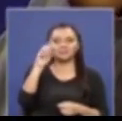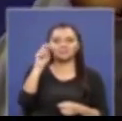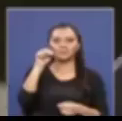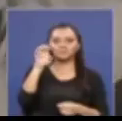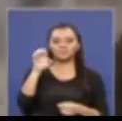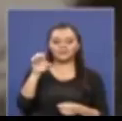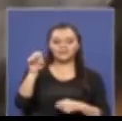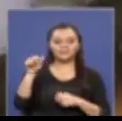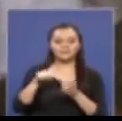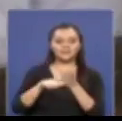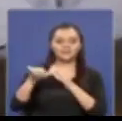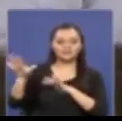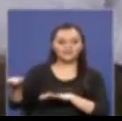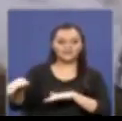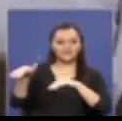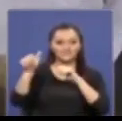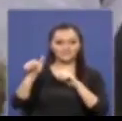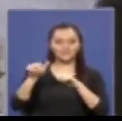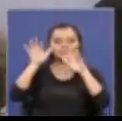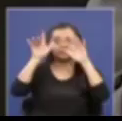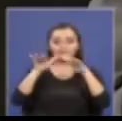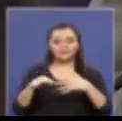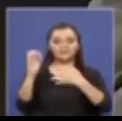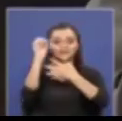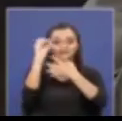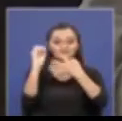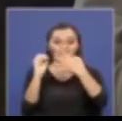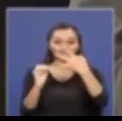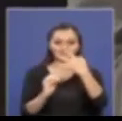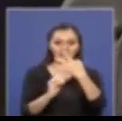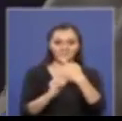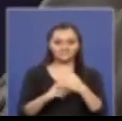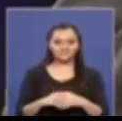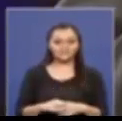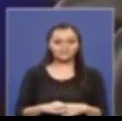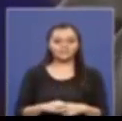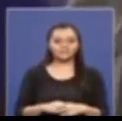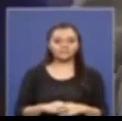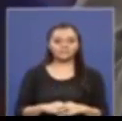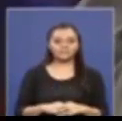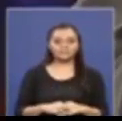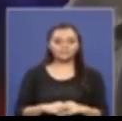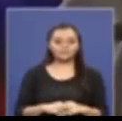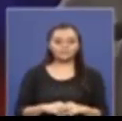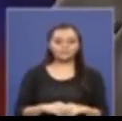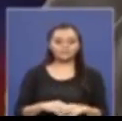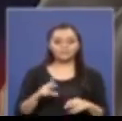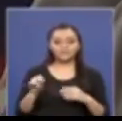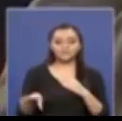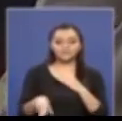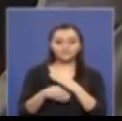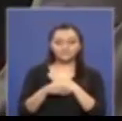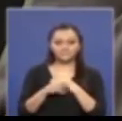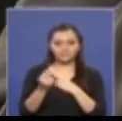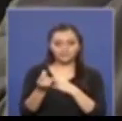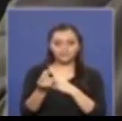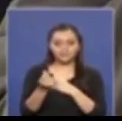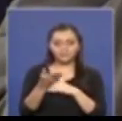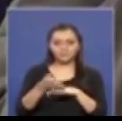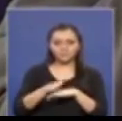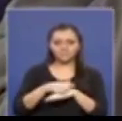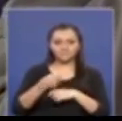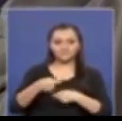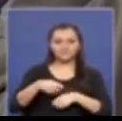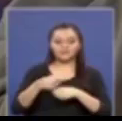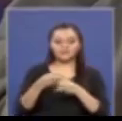de Agricultura. ¿Ya? Nuestro secretario de Educación Superior, Ciencia y Tecnología. Lady, si quieres agregar algo más rapidito al taller